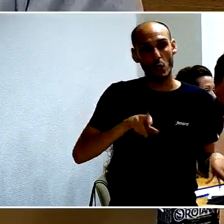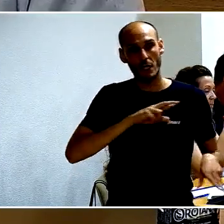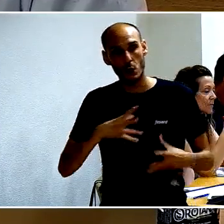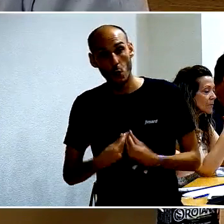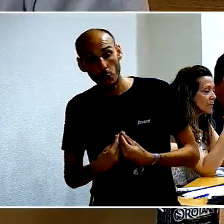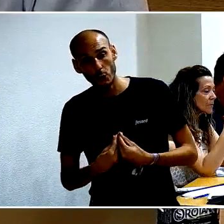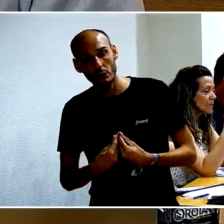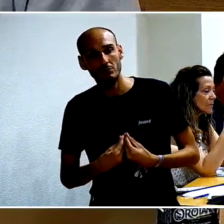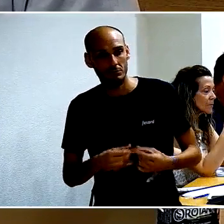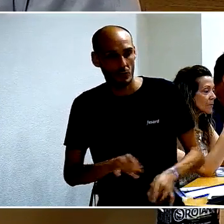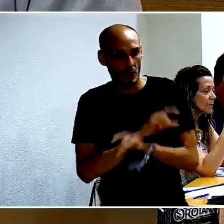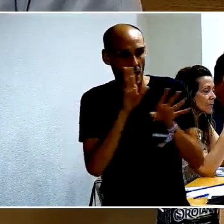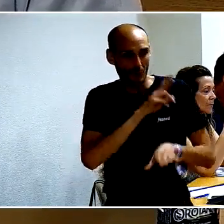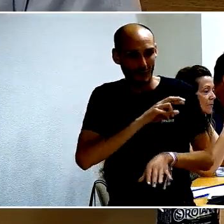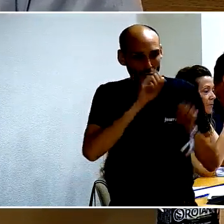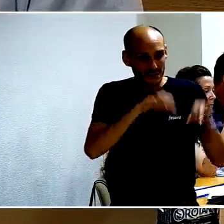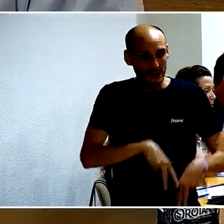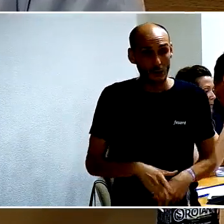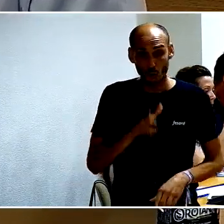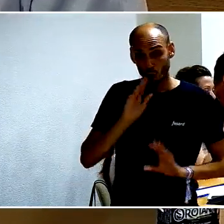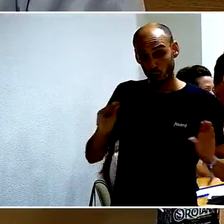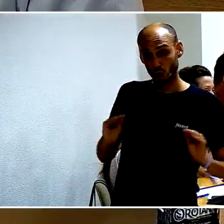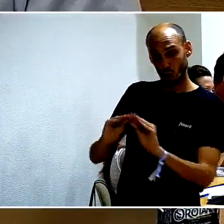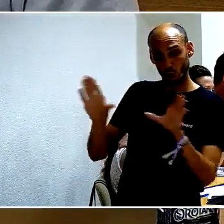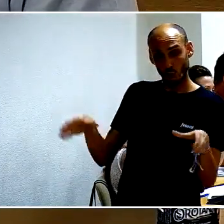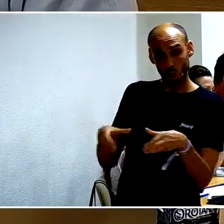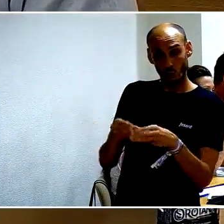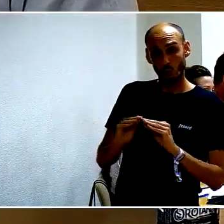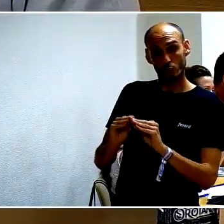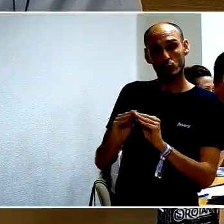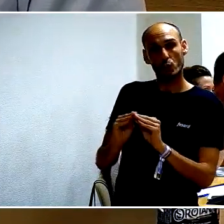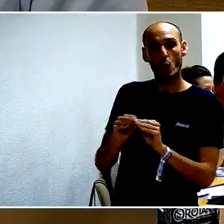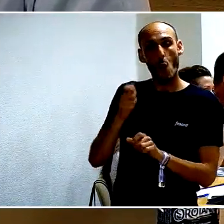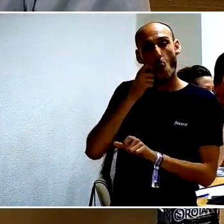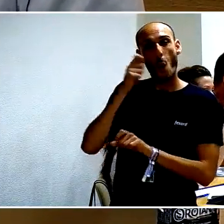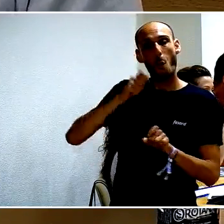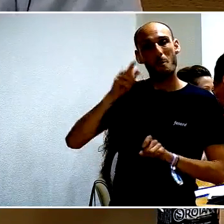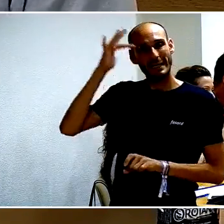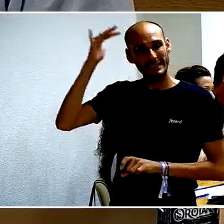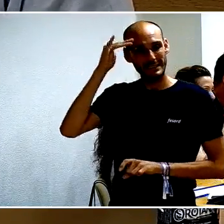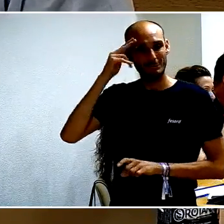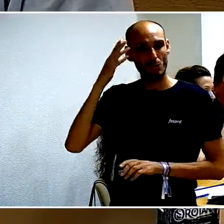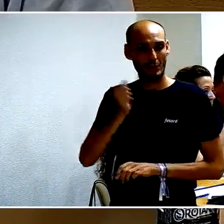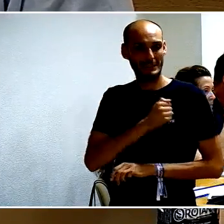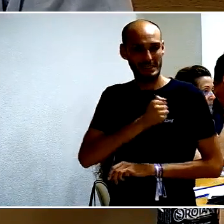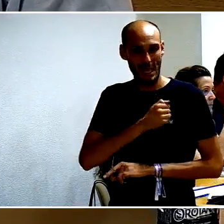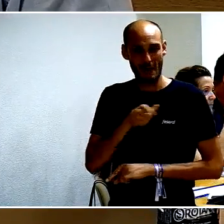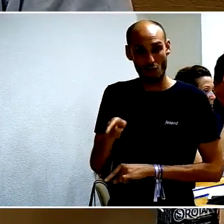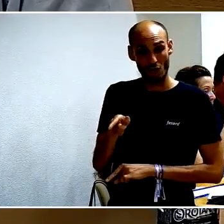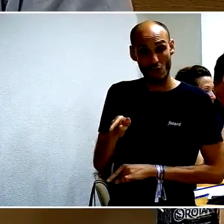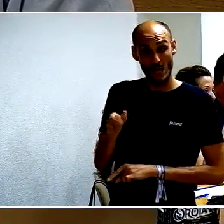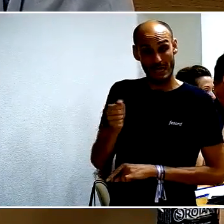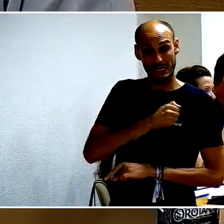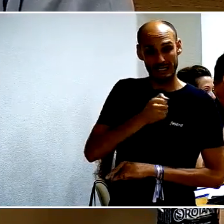qué? Porque, por ejemplo, su partido se inspira en un humanismo cristiano. Un humanismo cristiano que está inspirado en